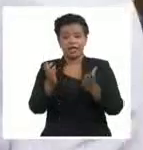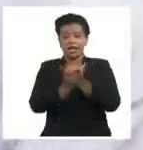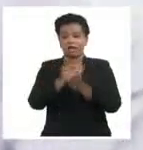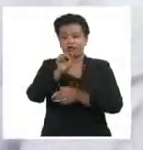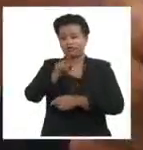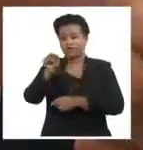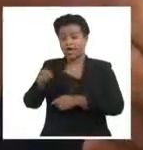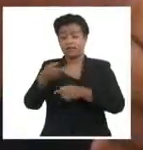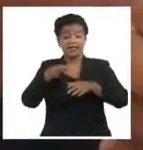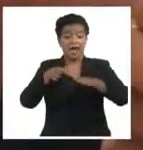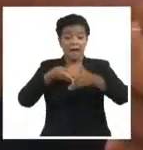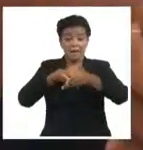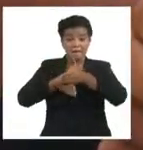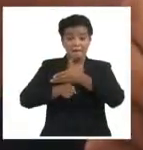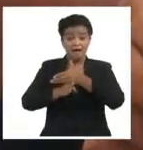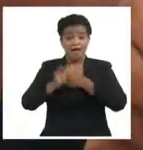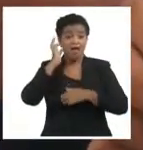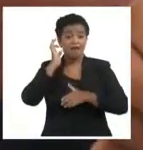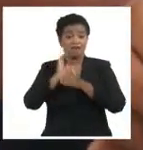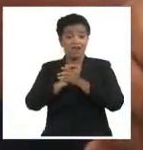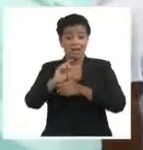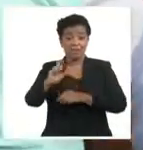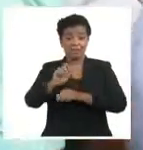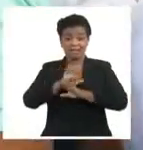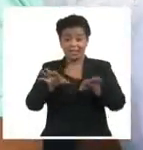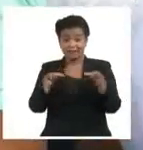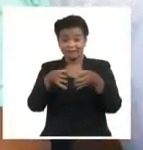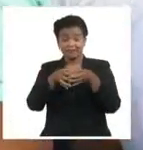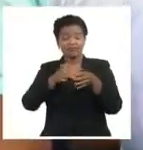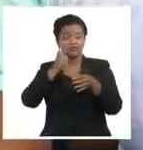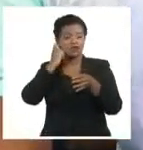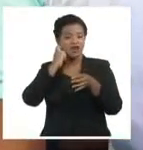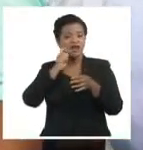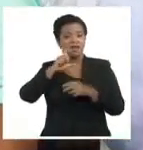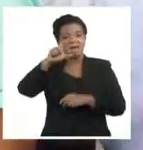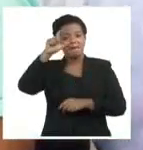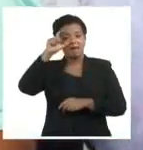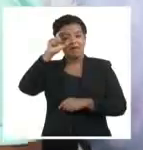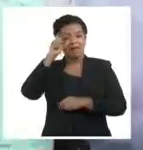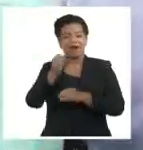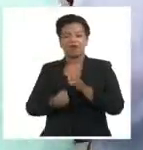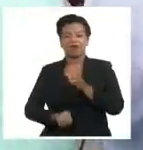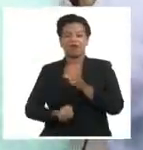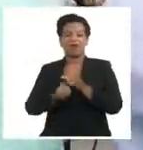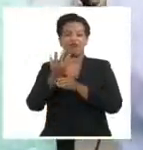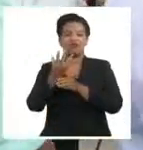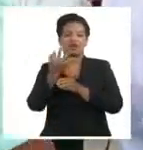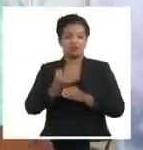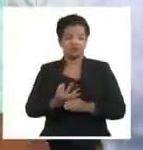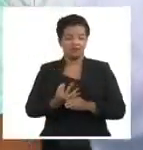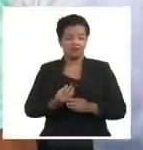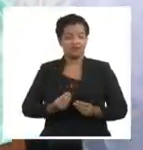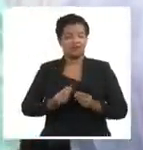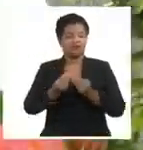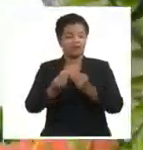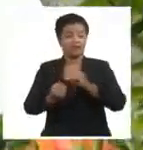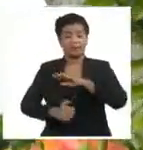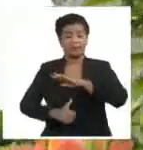ingresaron oficialmente a la Federación de Mujeres Cubanas, en la que Vilma Espín Guillua lega la condición de eterna